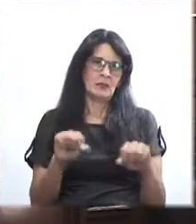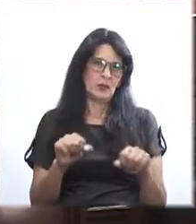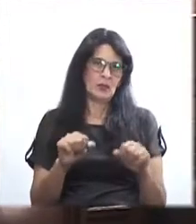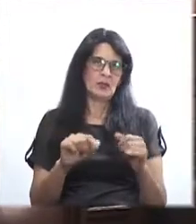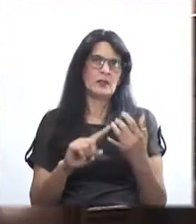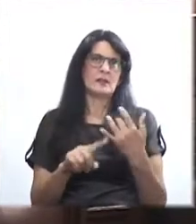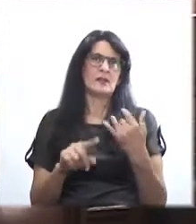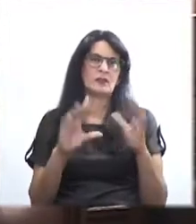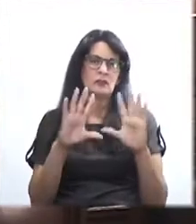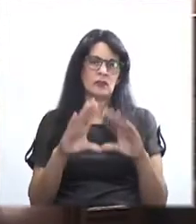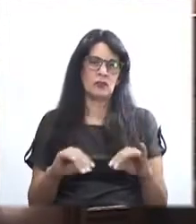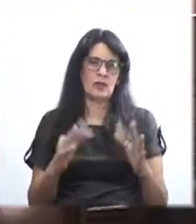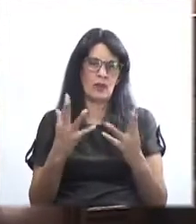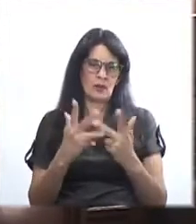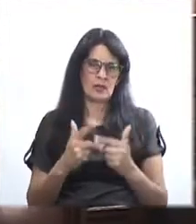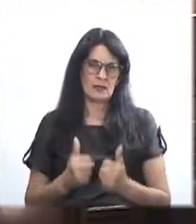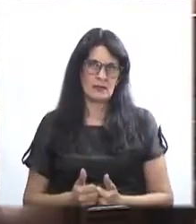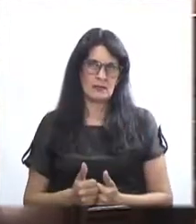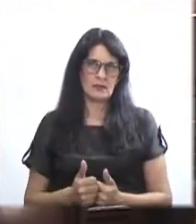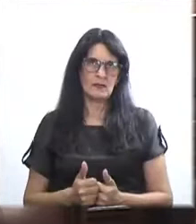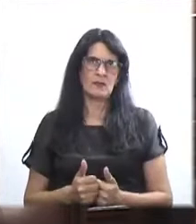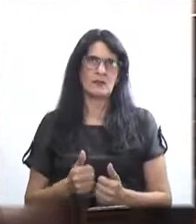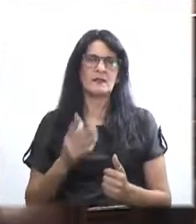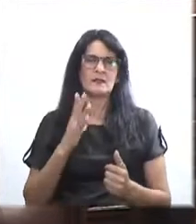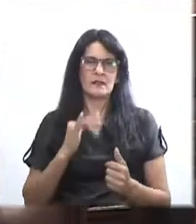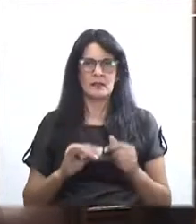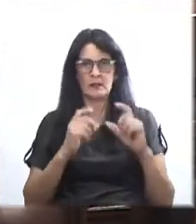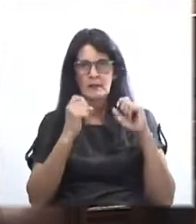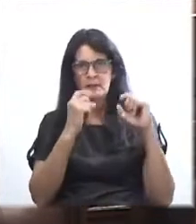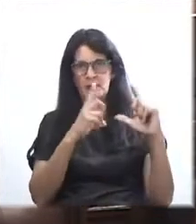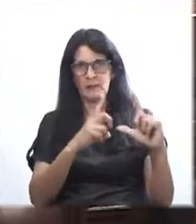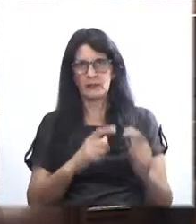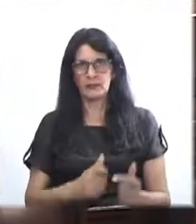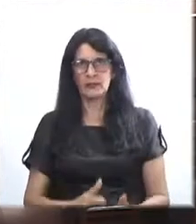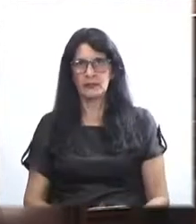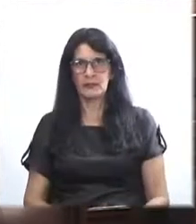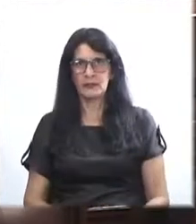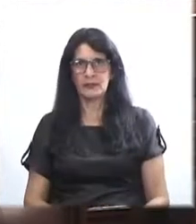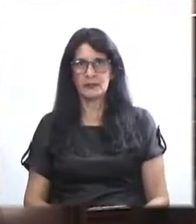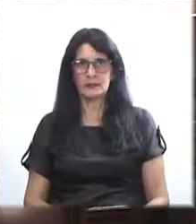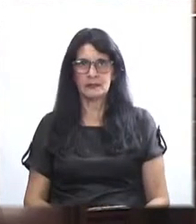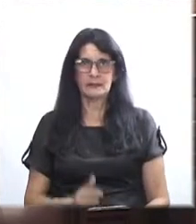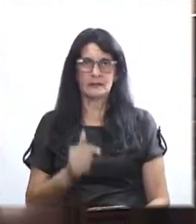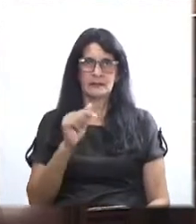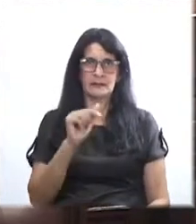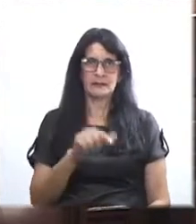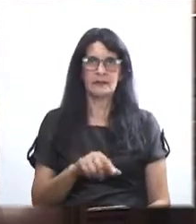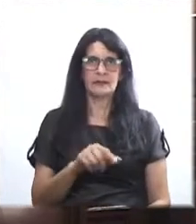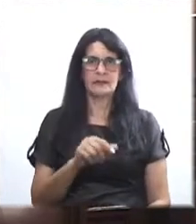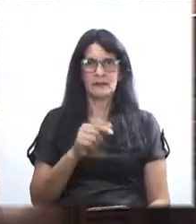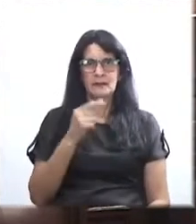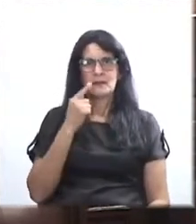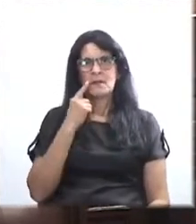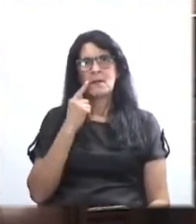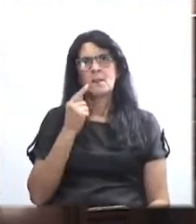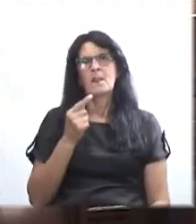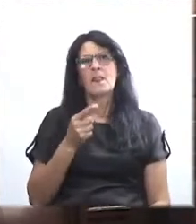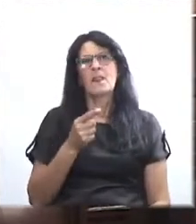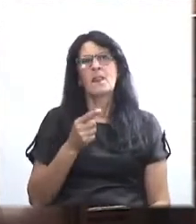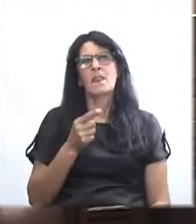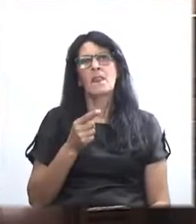todas las organizaciones tienen personería jurídica. Ahora, ¿por qué tienen personería jurídica?